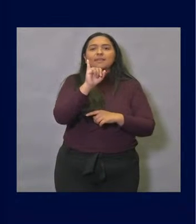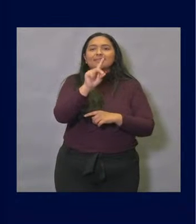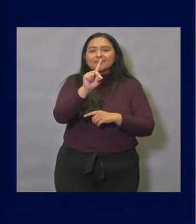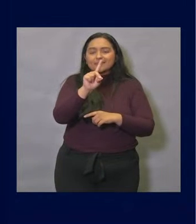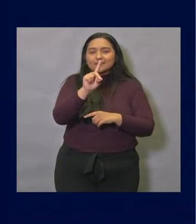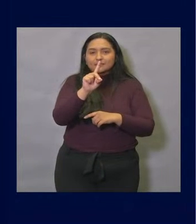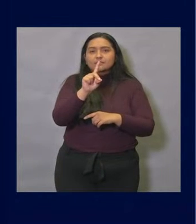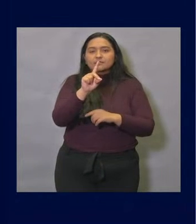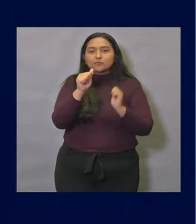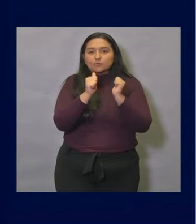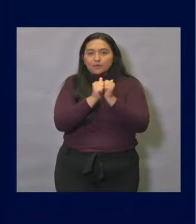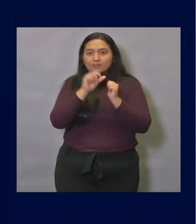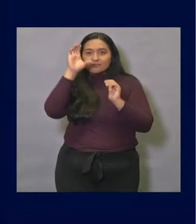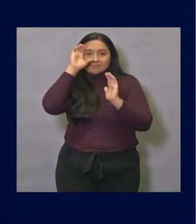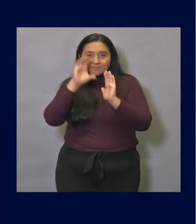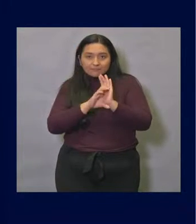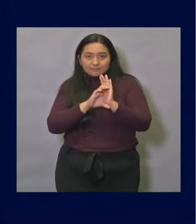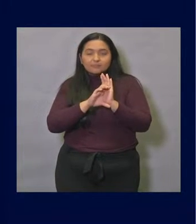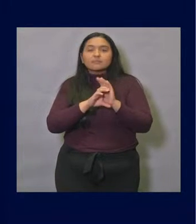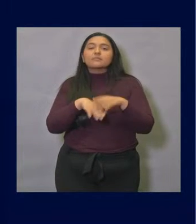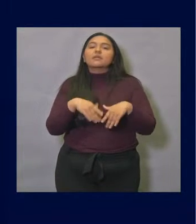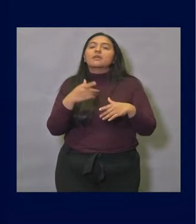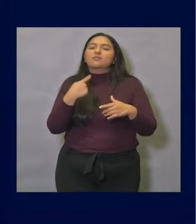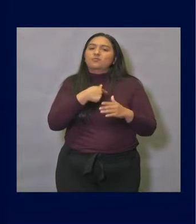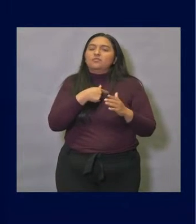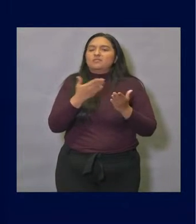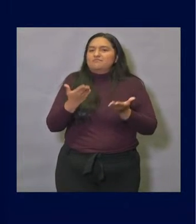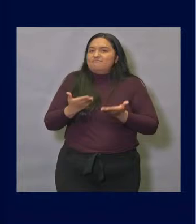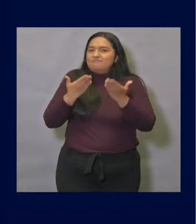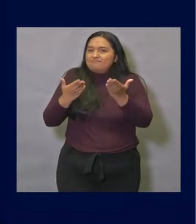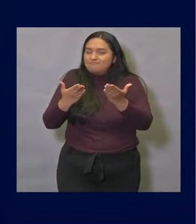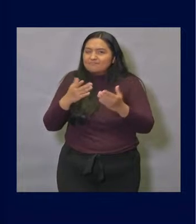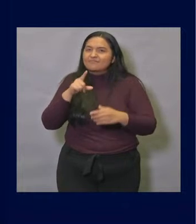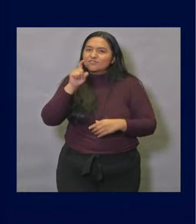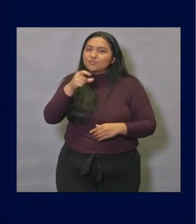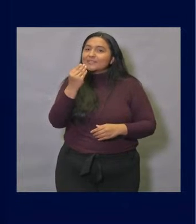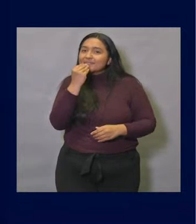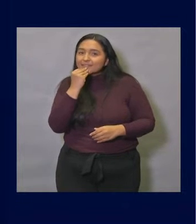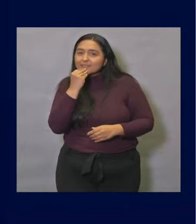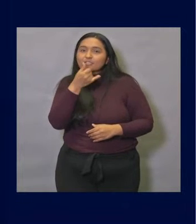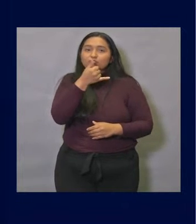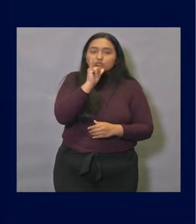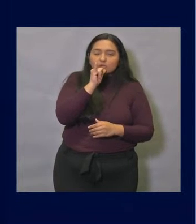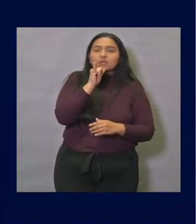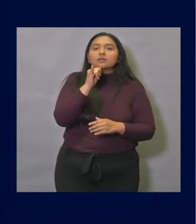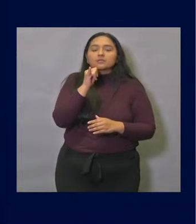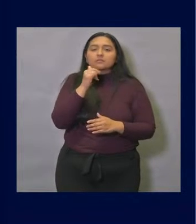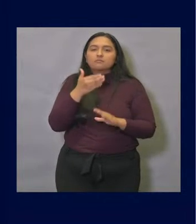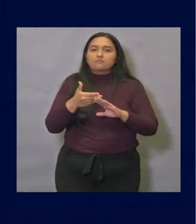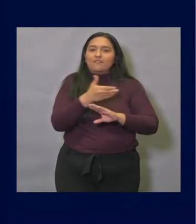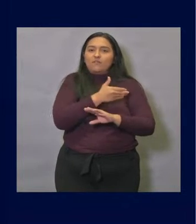y sepa que es recomendable comer e hidratarse antes de venir.